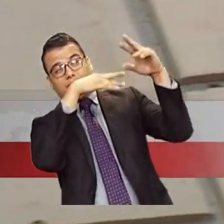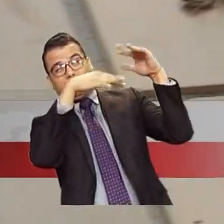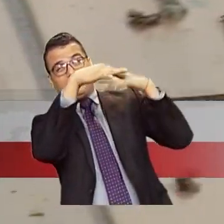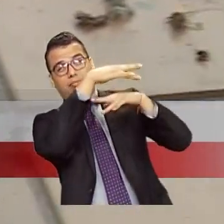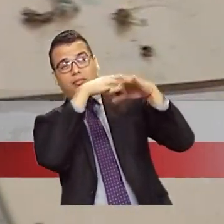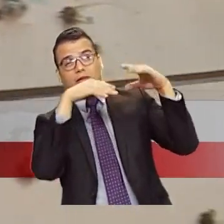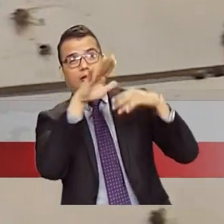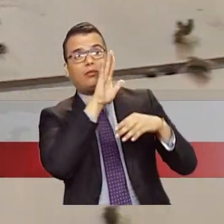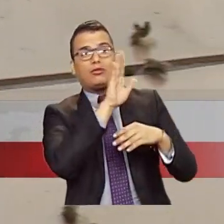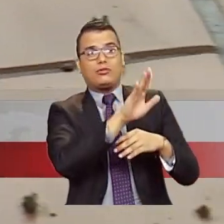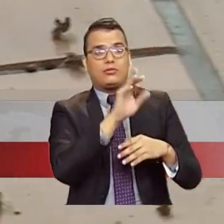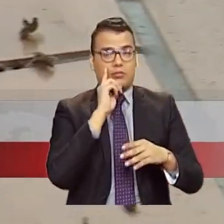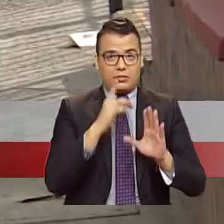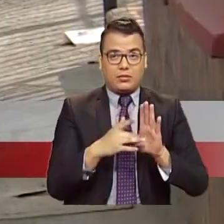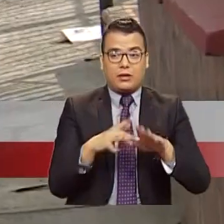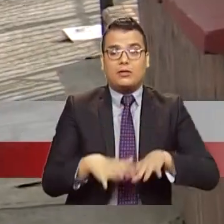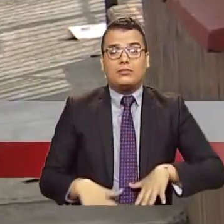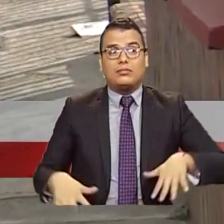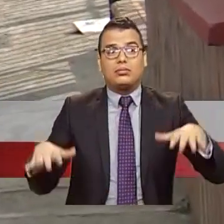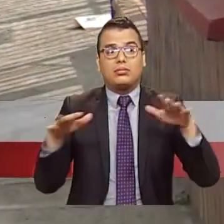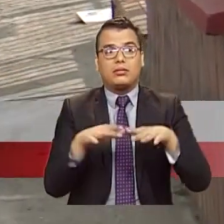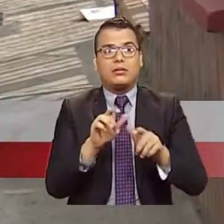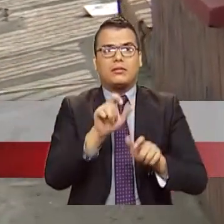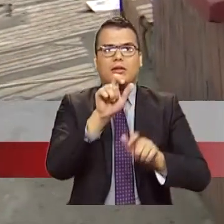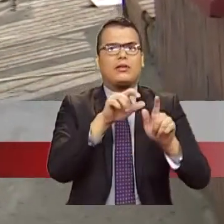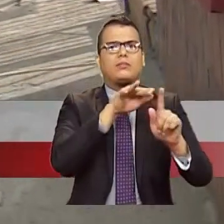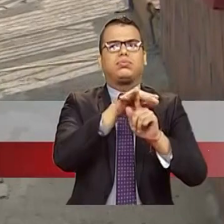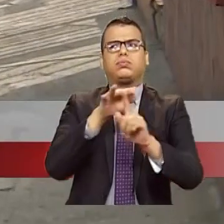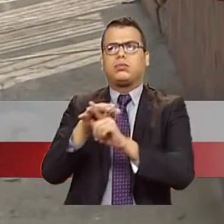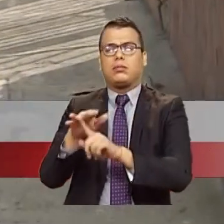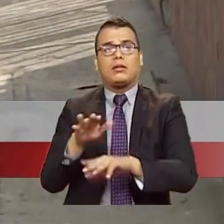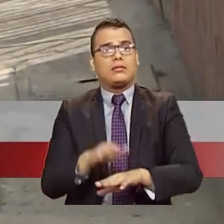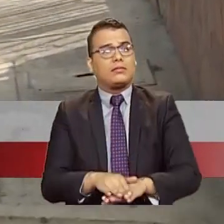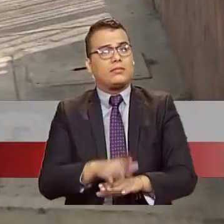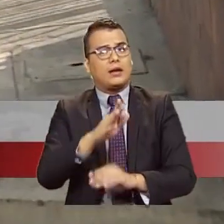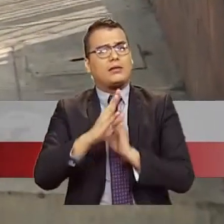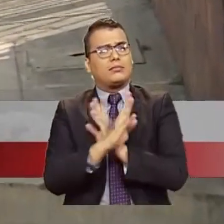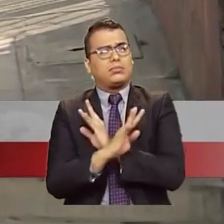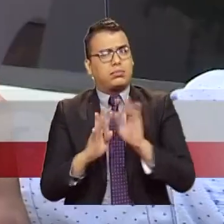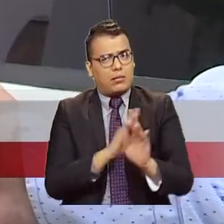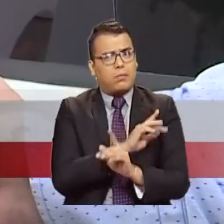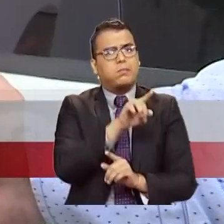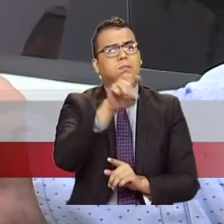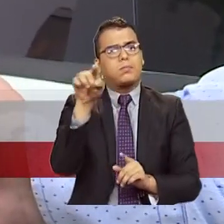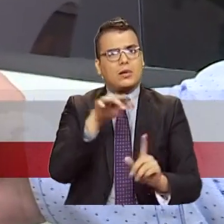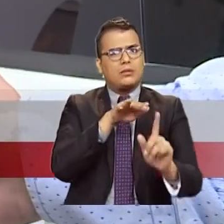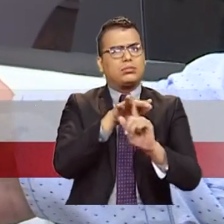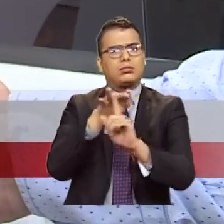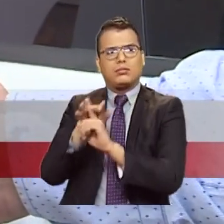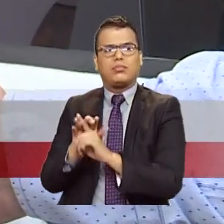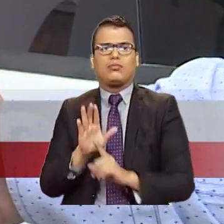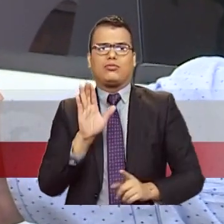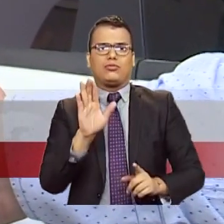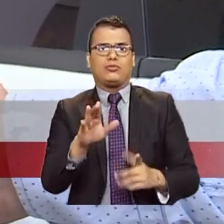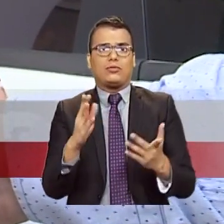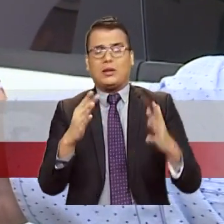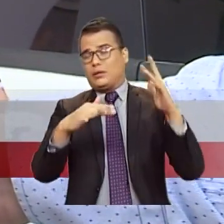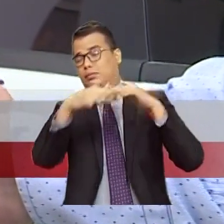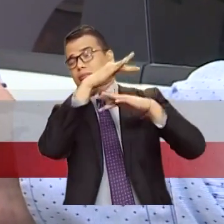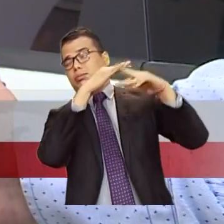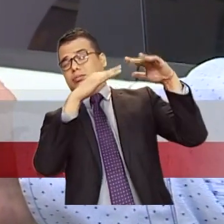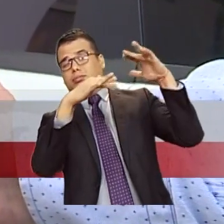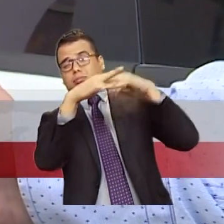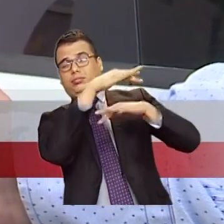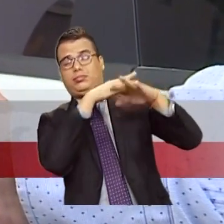menos 300 metros a la redonda, atacando a los residentes y transeúntes del sector. Inicialmente, en el momento del ataque,